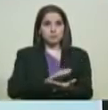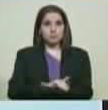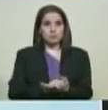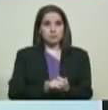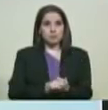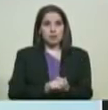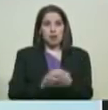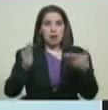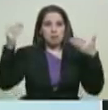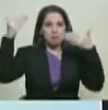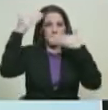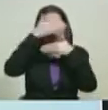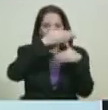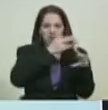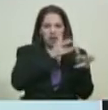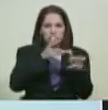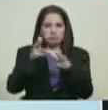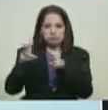mafias